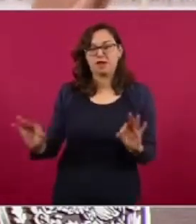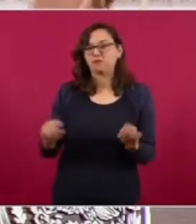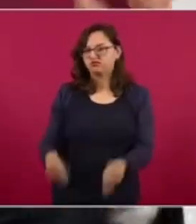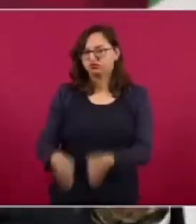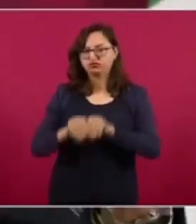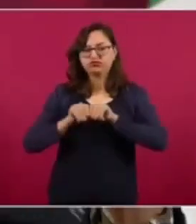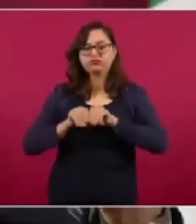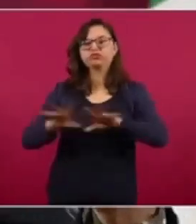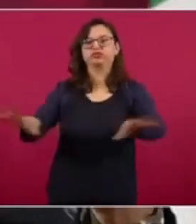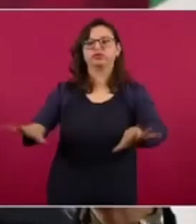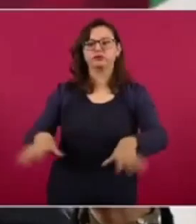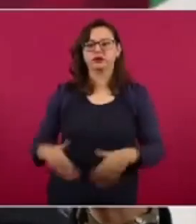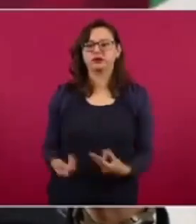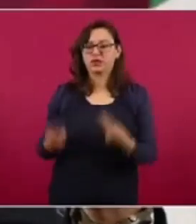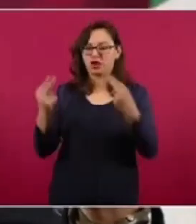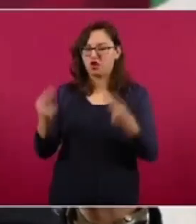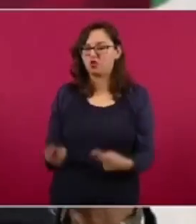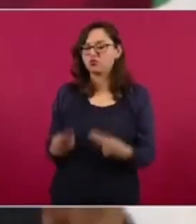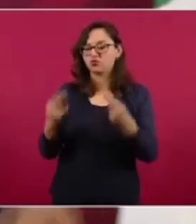al mercado,